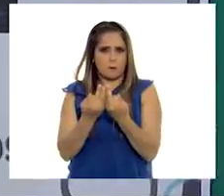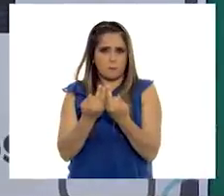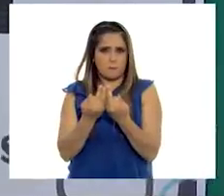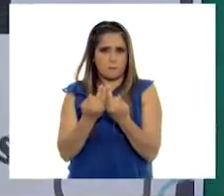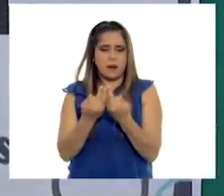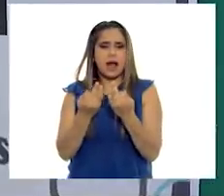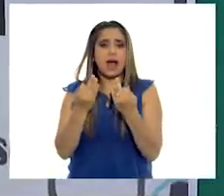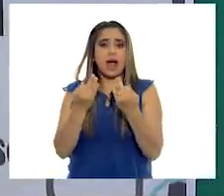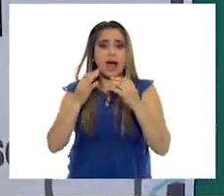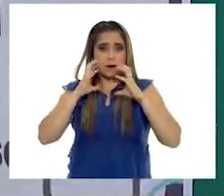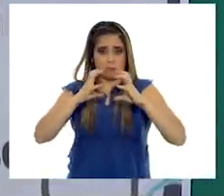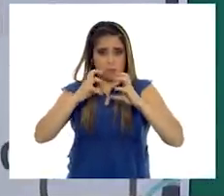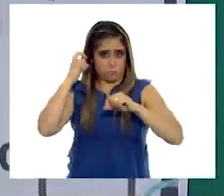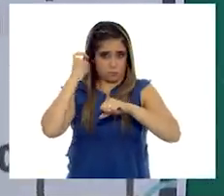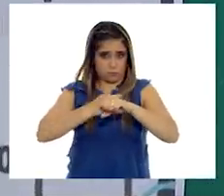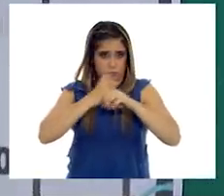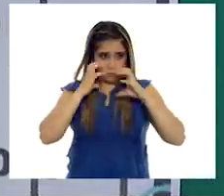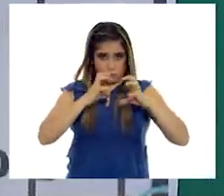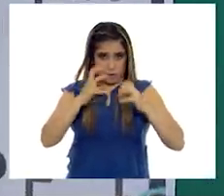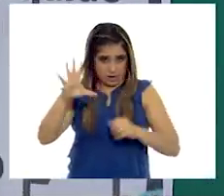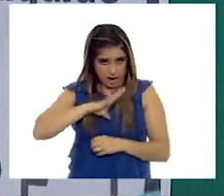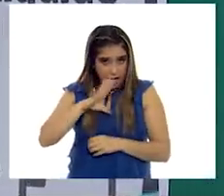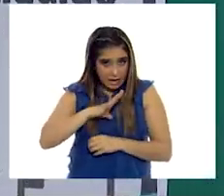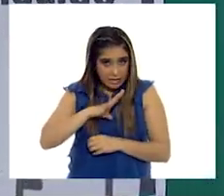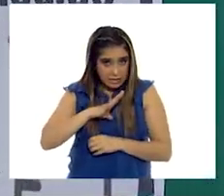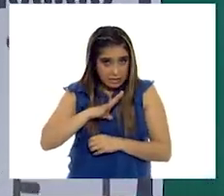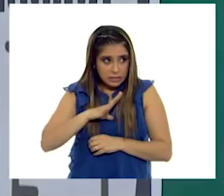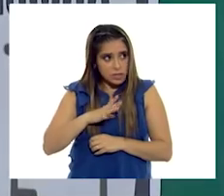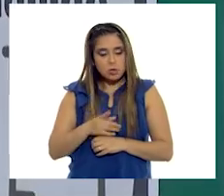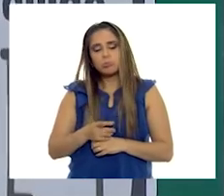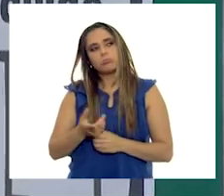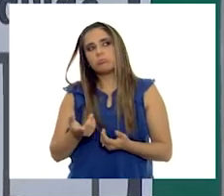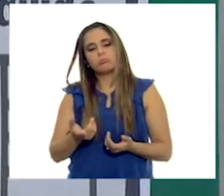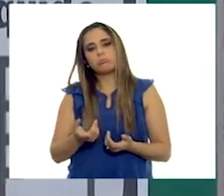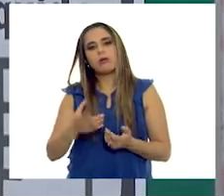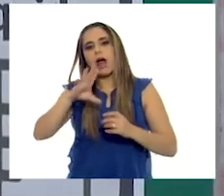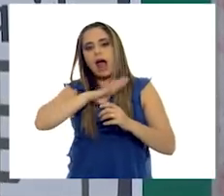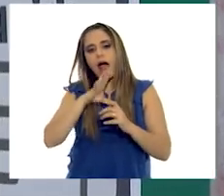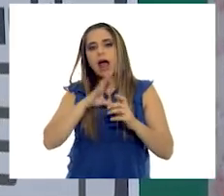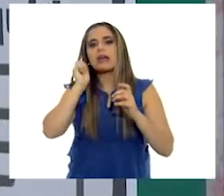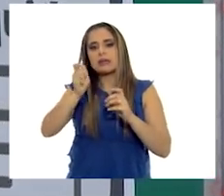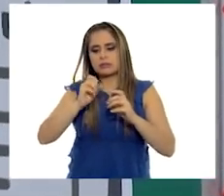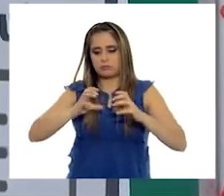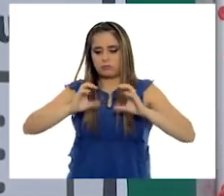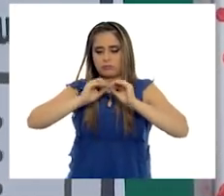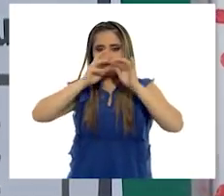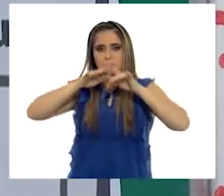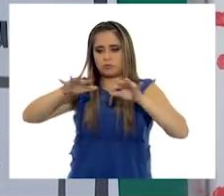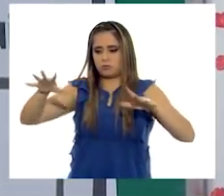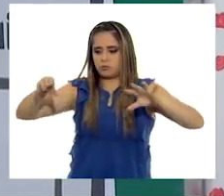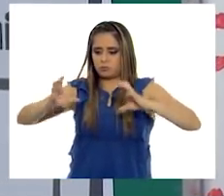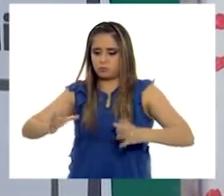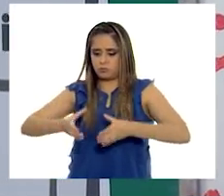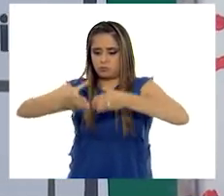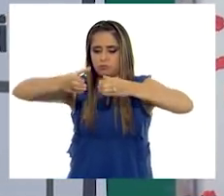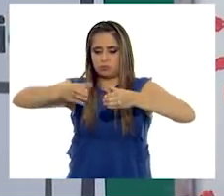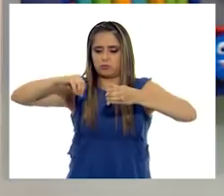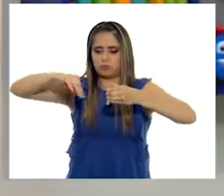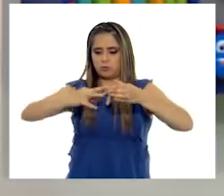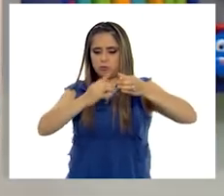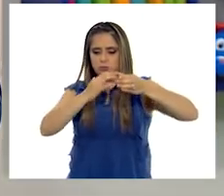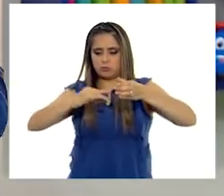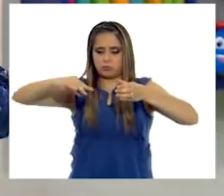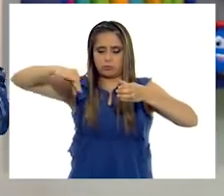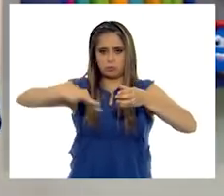definido. Ah, pues tomaban La forma del recipiente y el ajá. volumen tenían el mismo